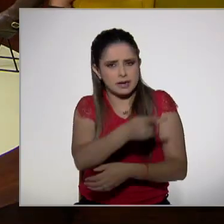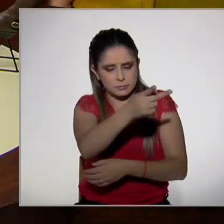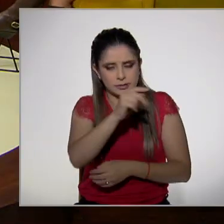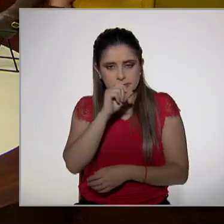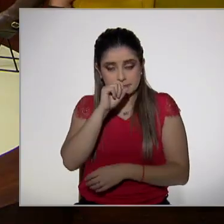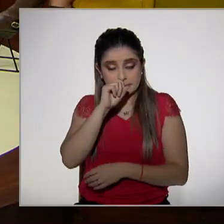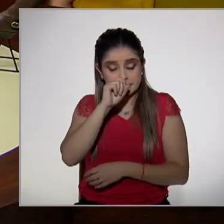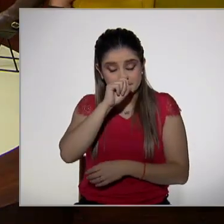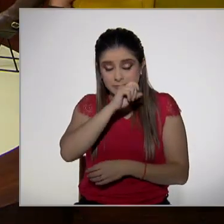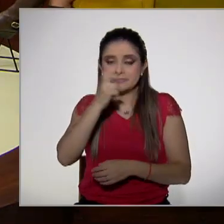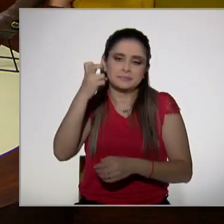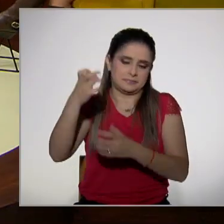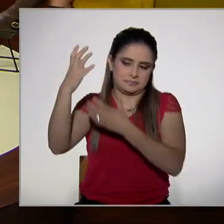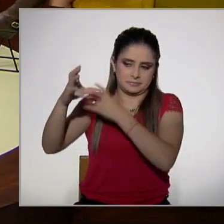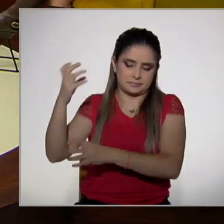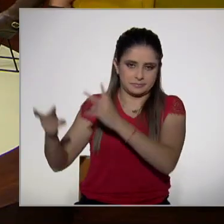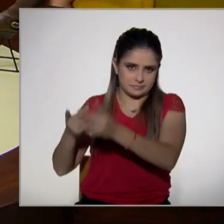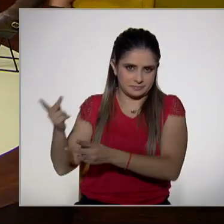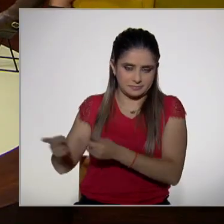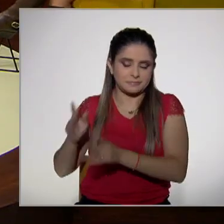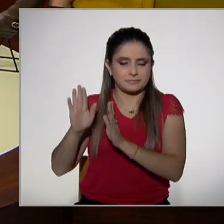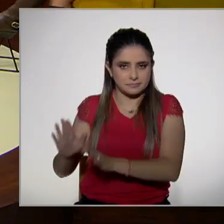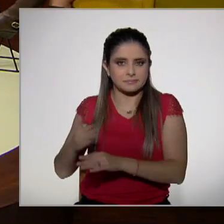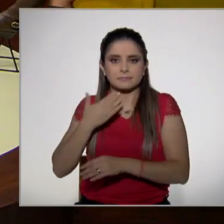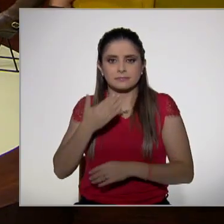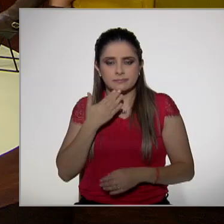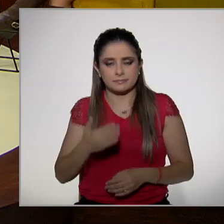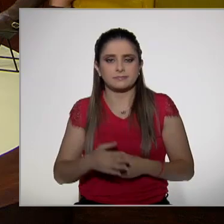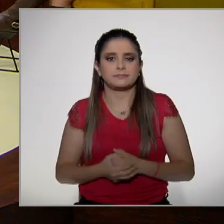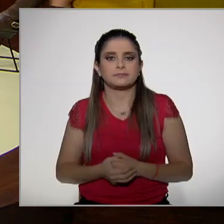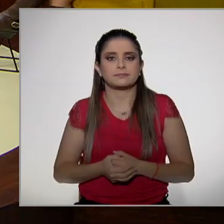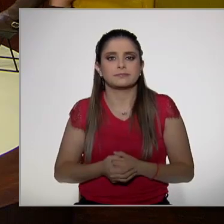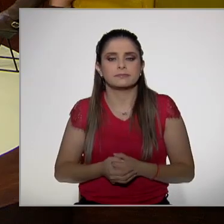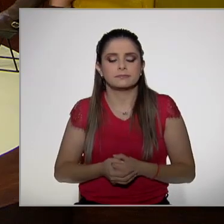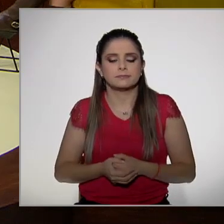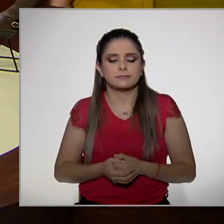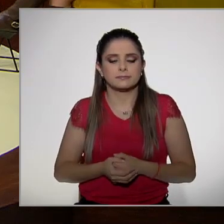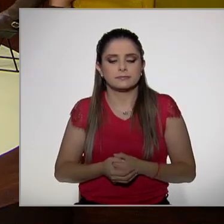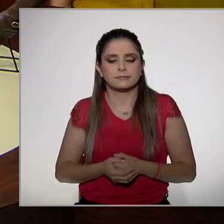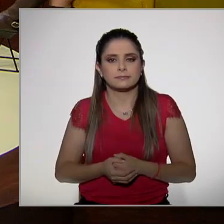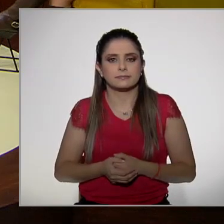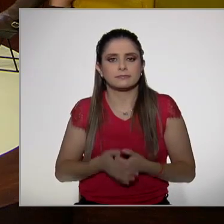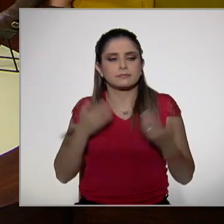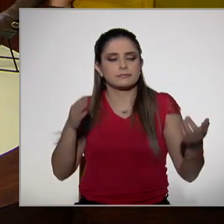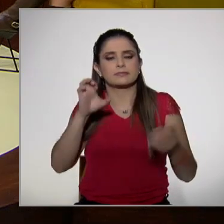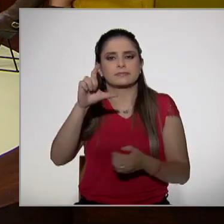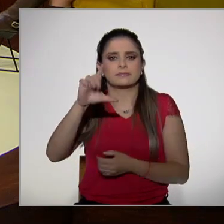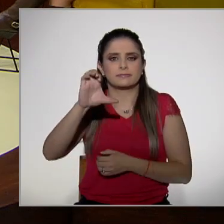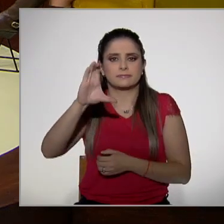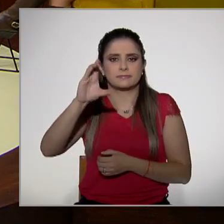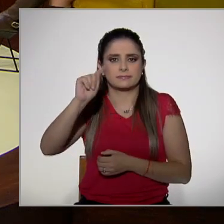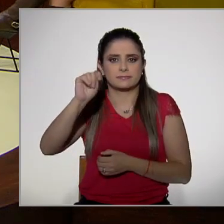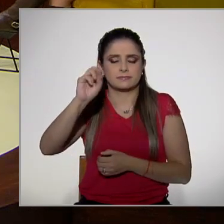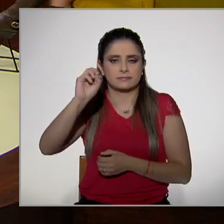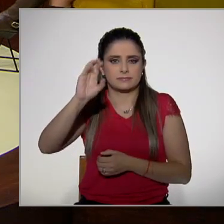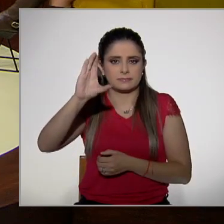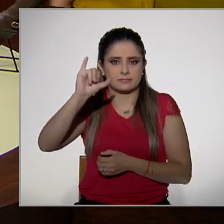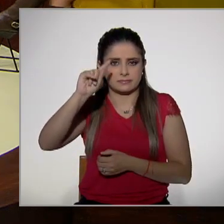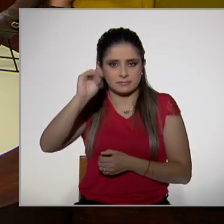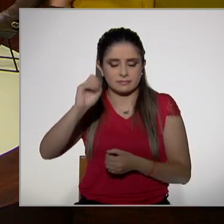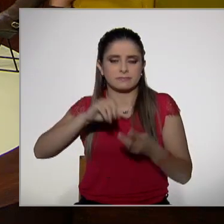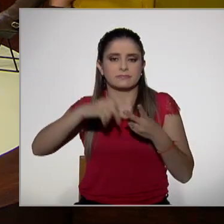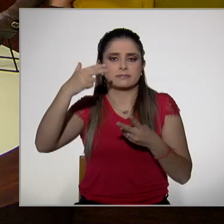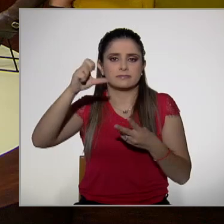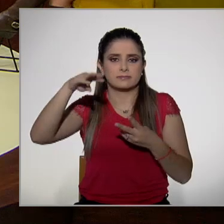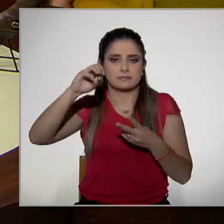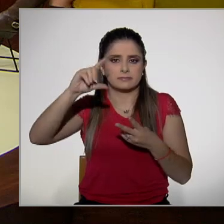doctora ya nos dijeron la producción está alterada por diferentes factores los eritrocitos sobre el transporte está mal hecho la hemoglobina está